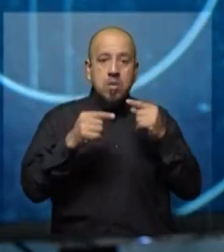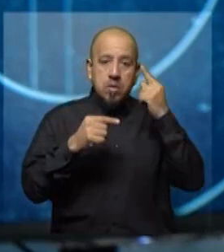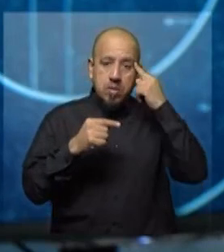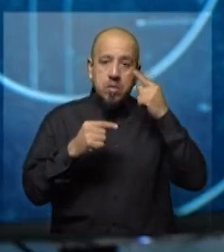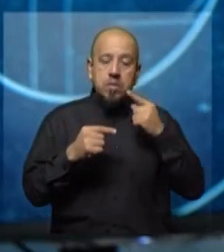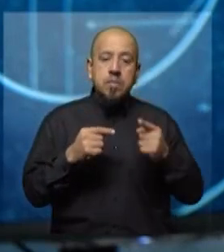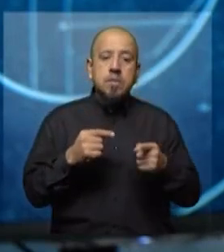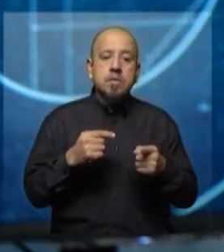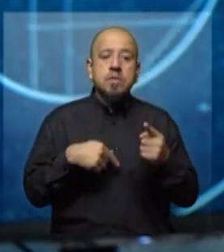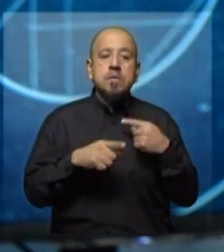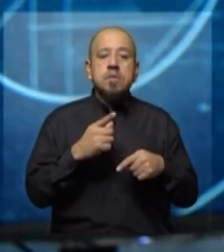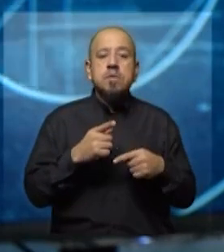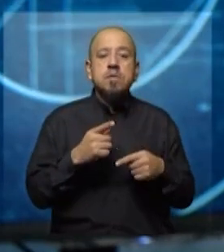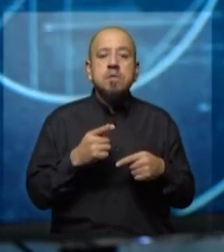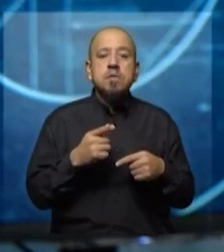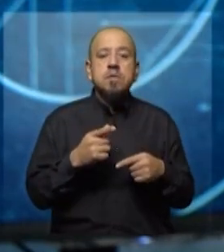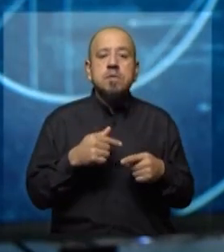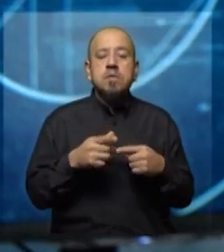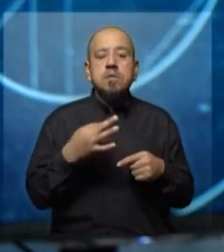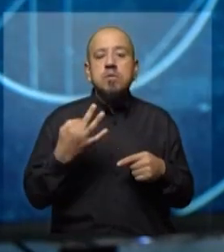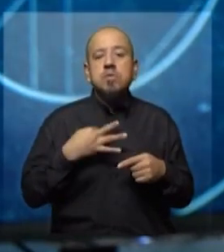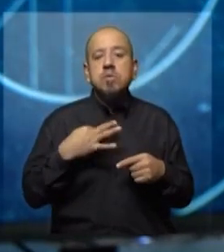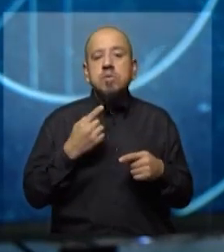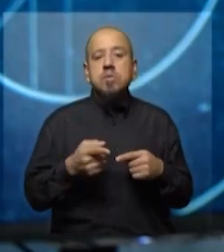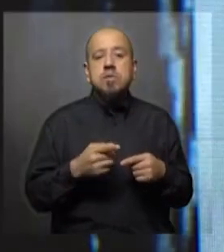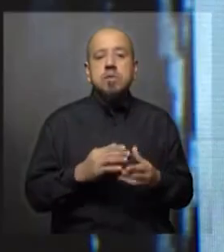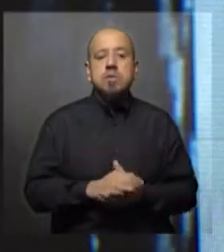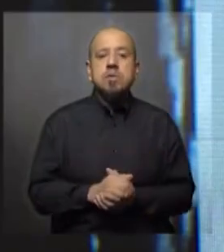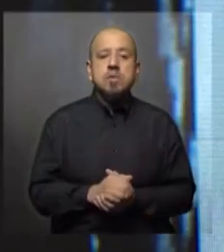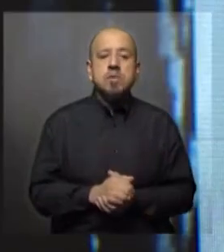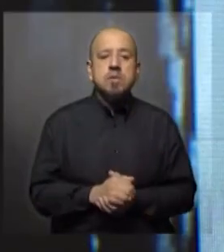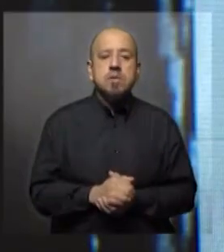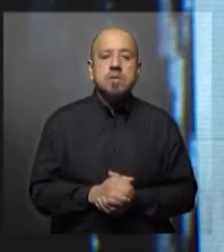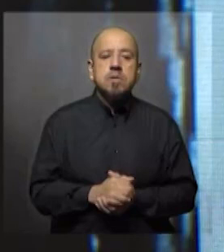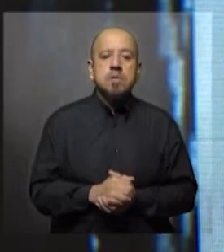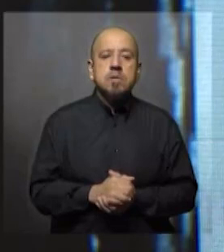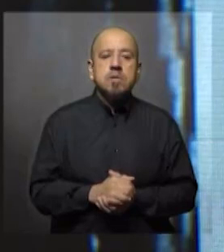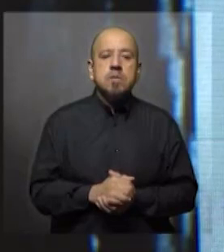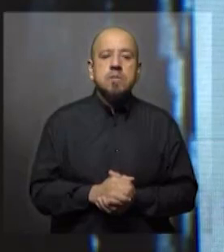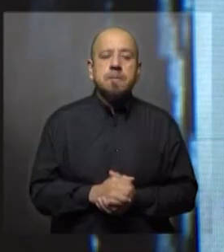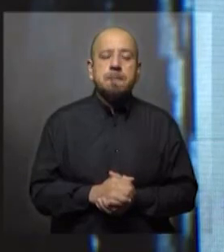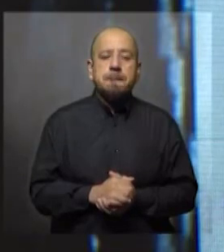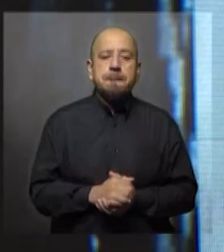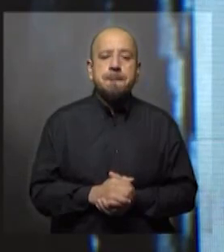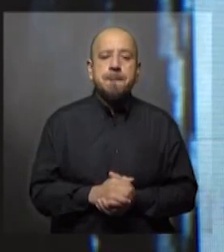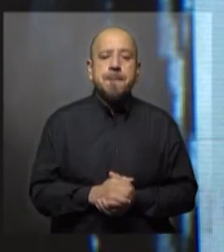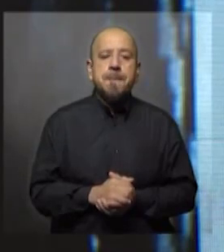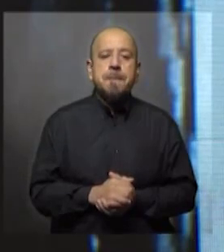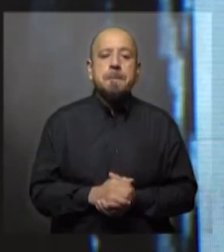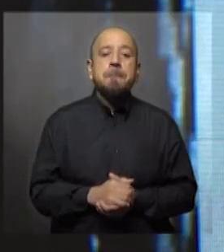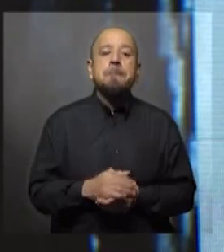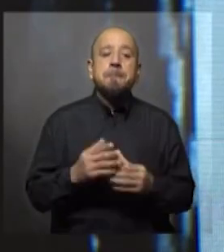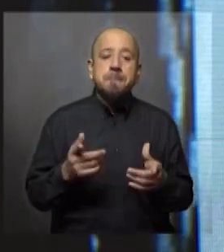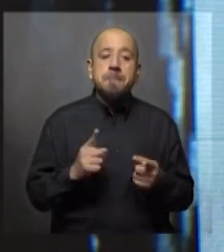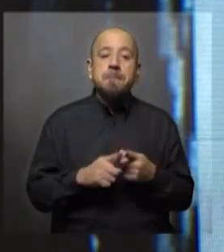en en ese Uribe o esa Este en su vida educar para la vida Bueno eso daría para